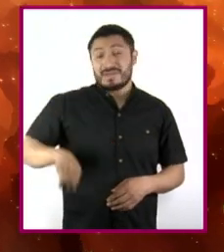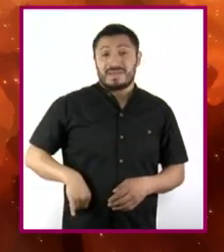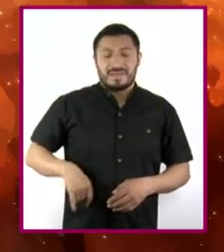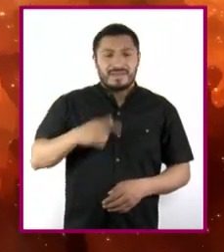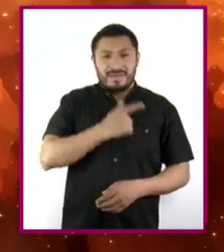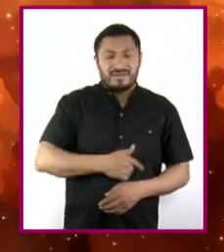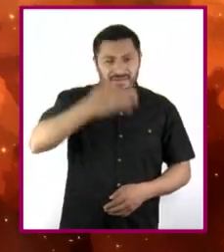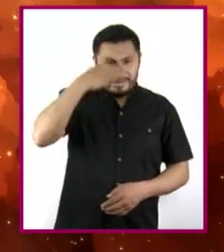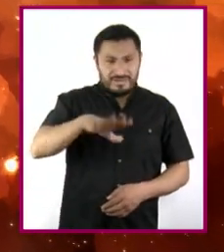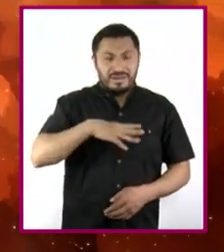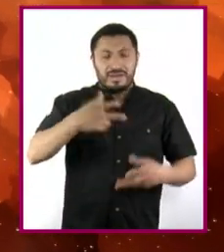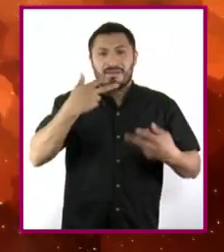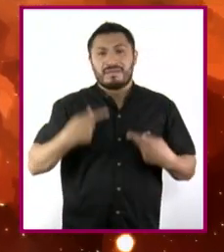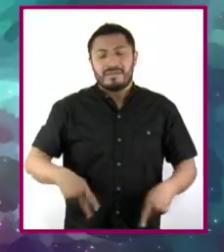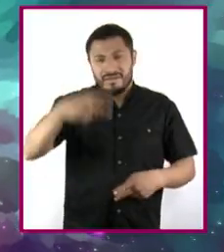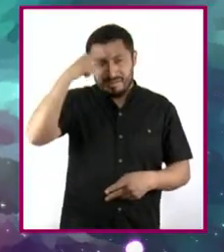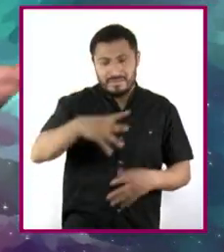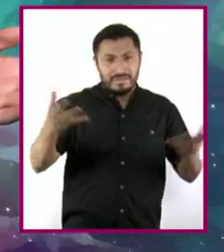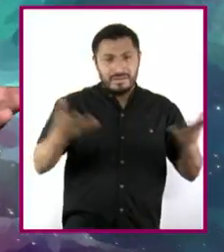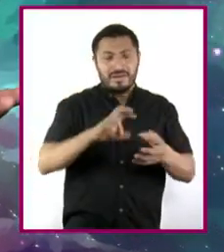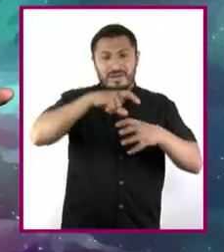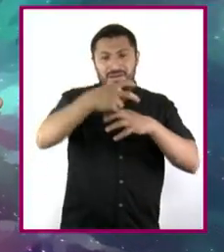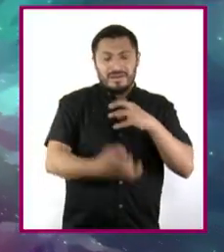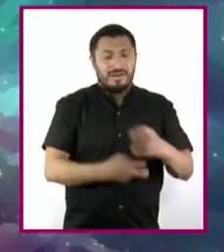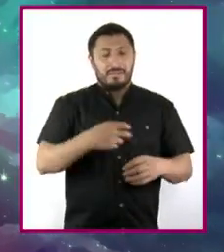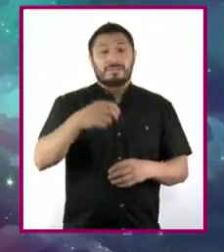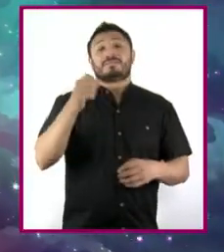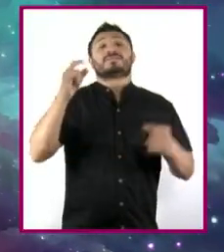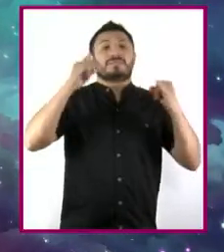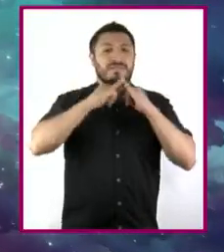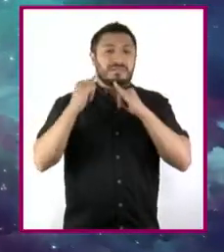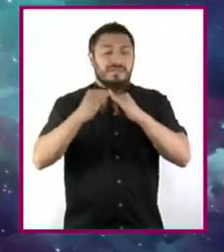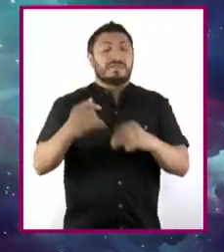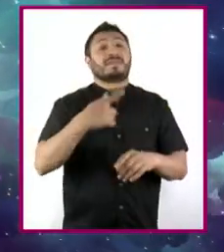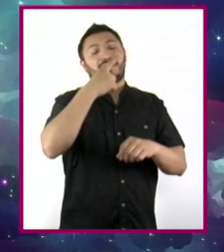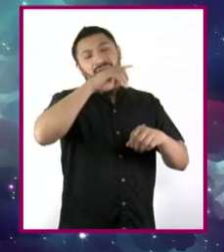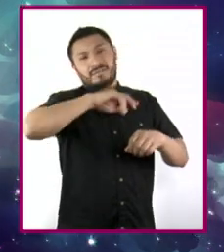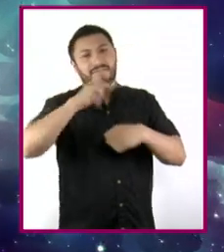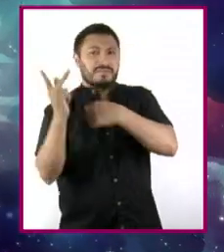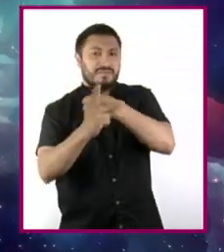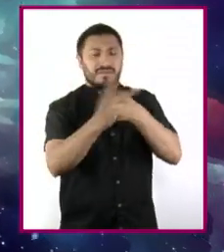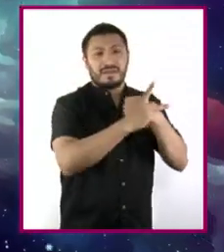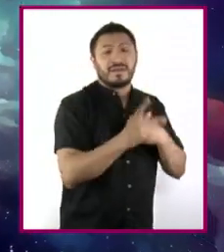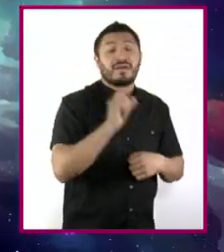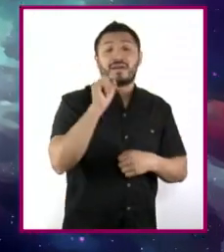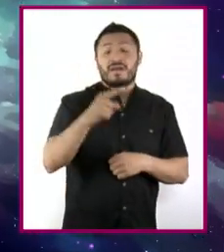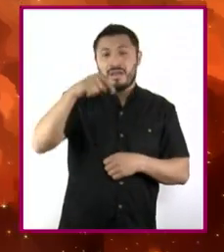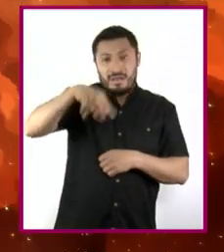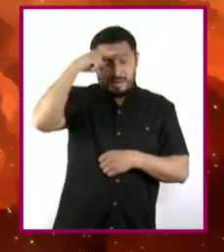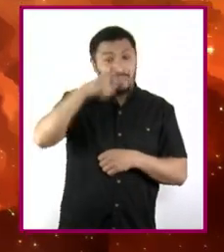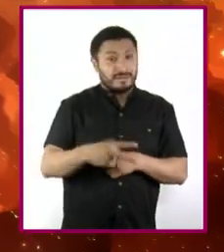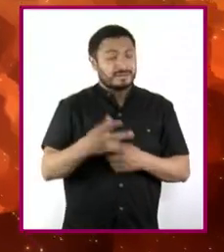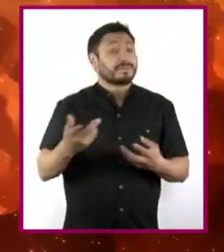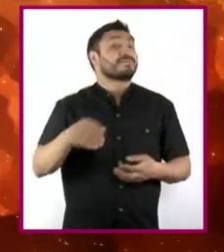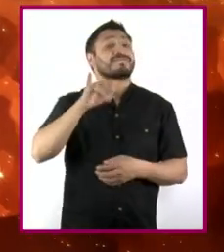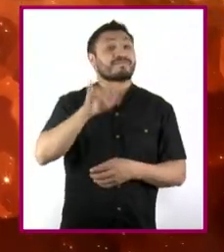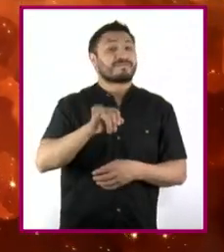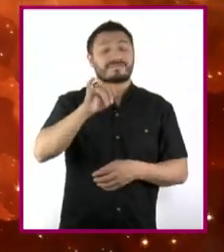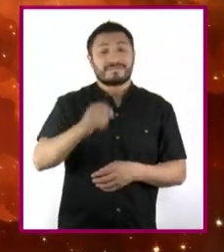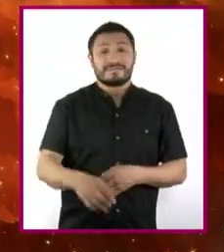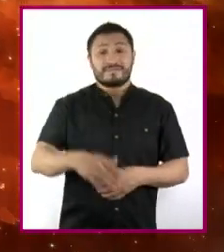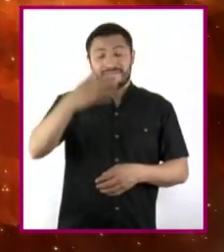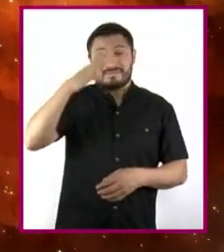que hay mexicanos desarrollando estos satélites. Y no solo en instituciones del extranjero, también en algunas de nuestro país. Sí,